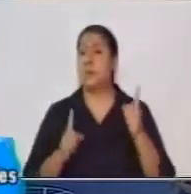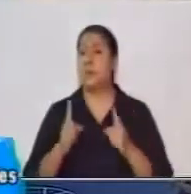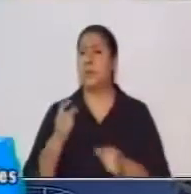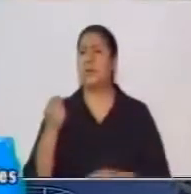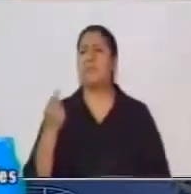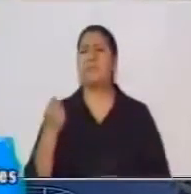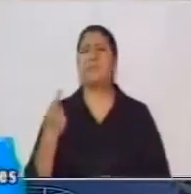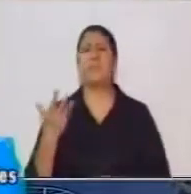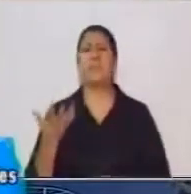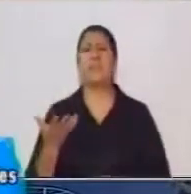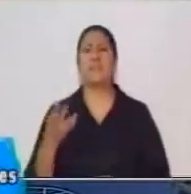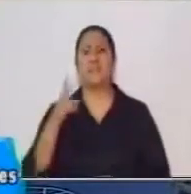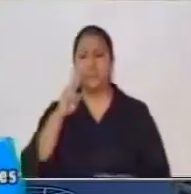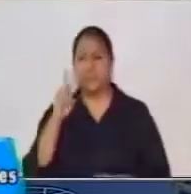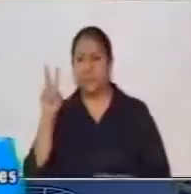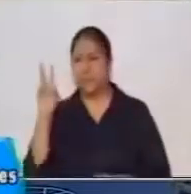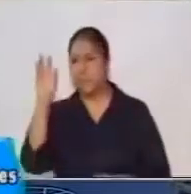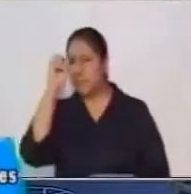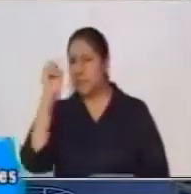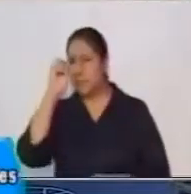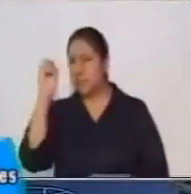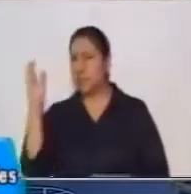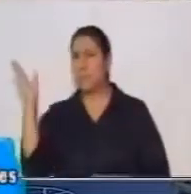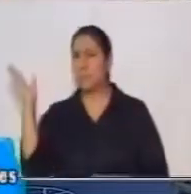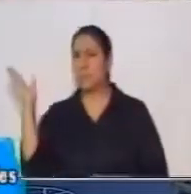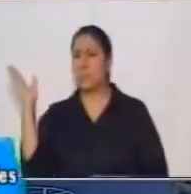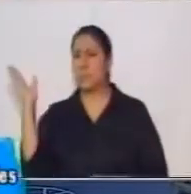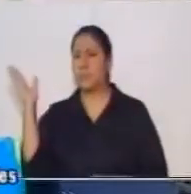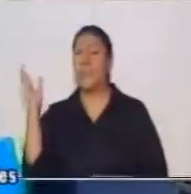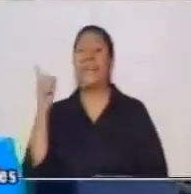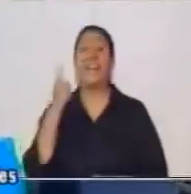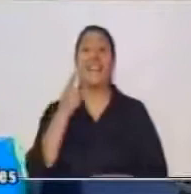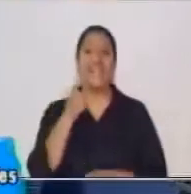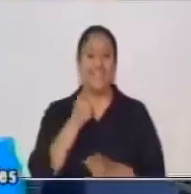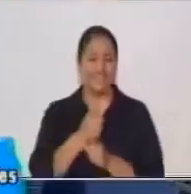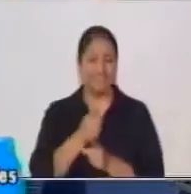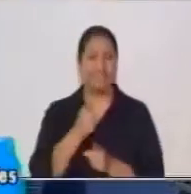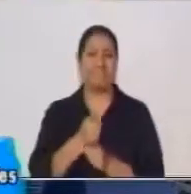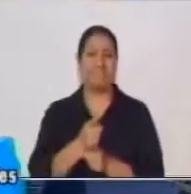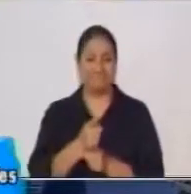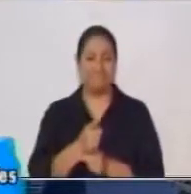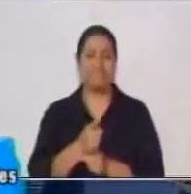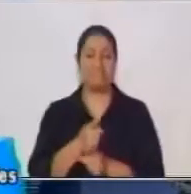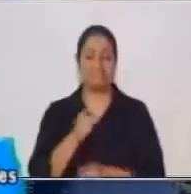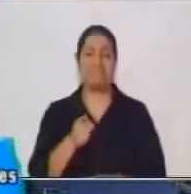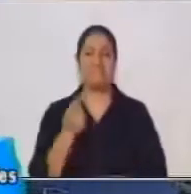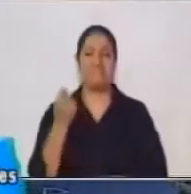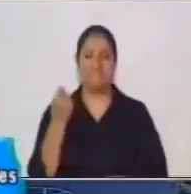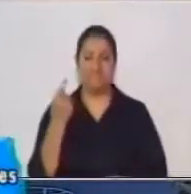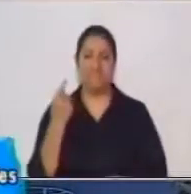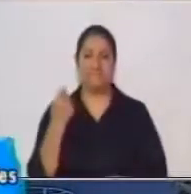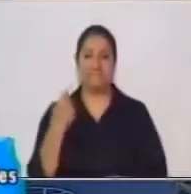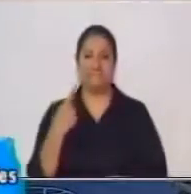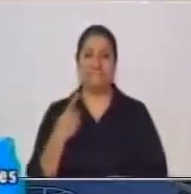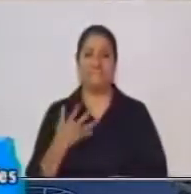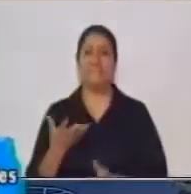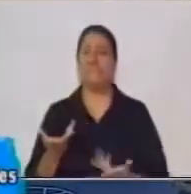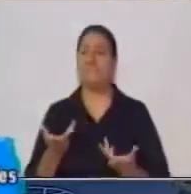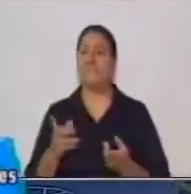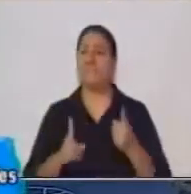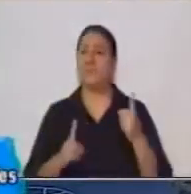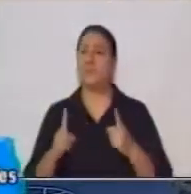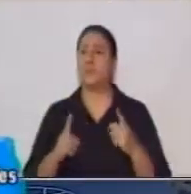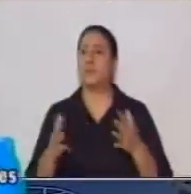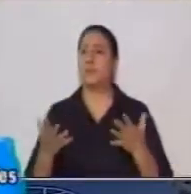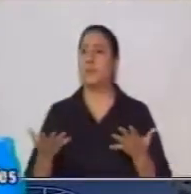falta. Observemos el cuadro. Exacto. Nos hace falta el número 1, que